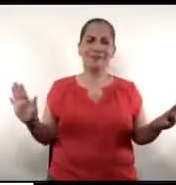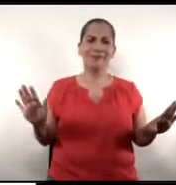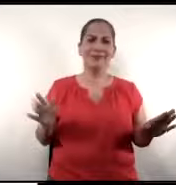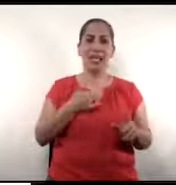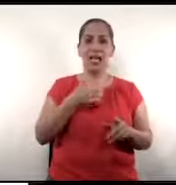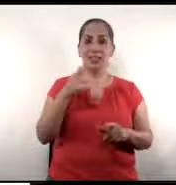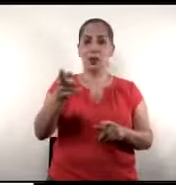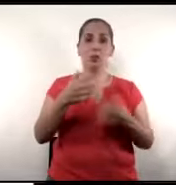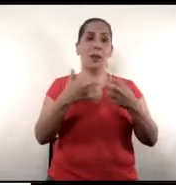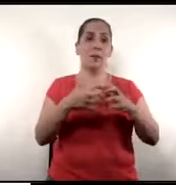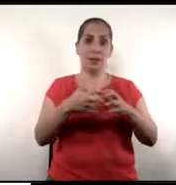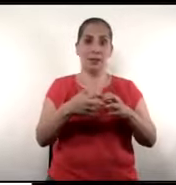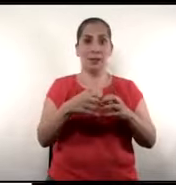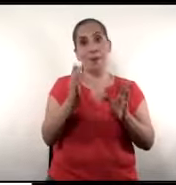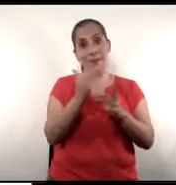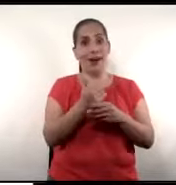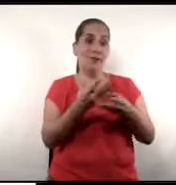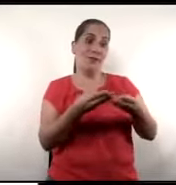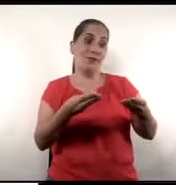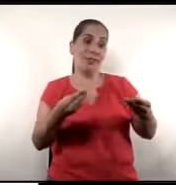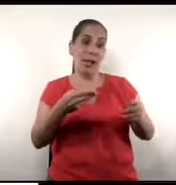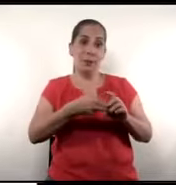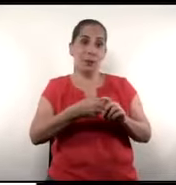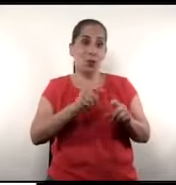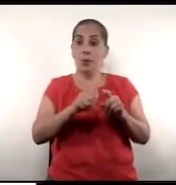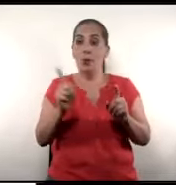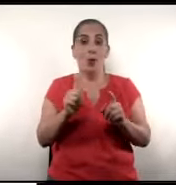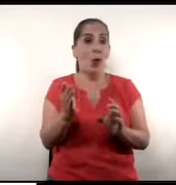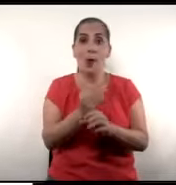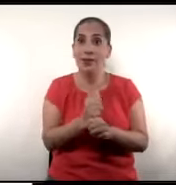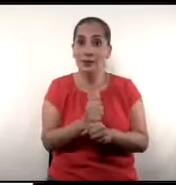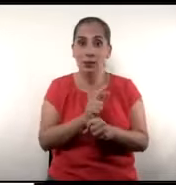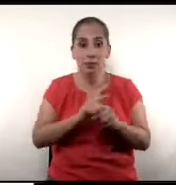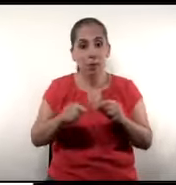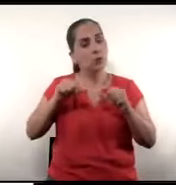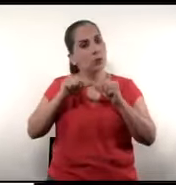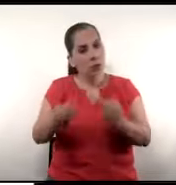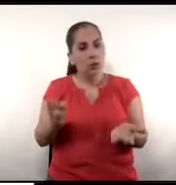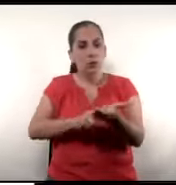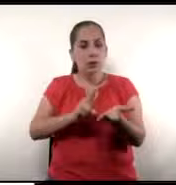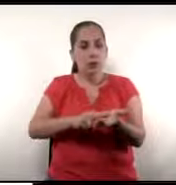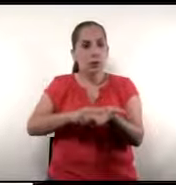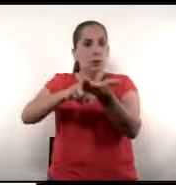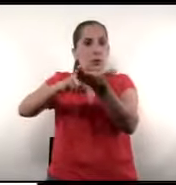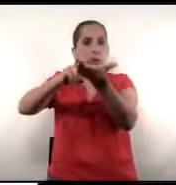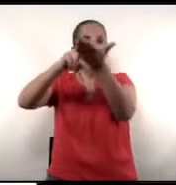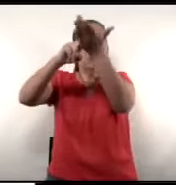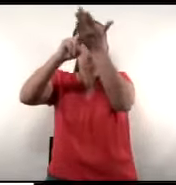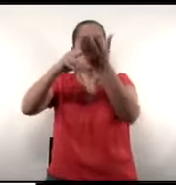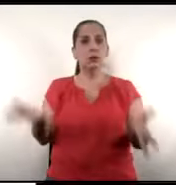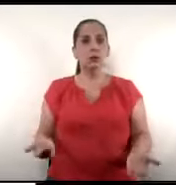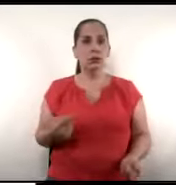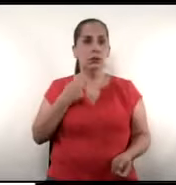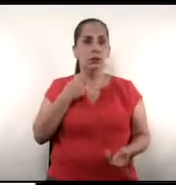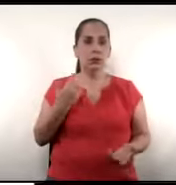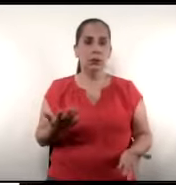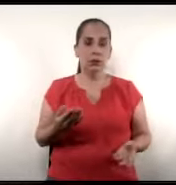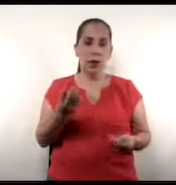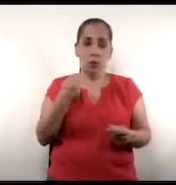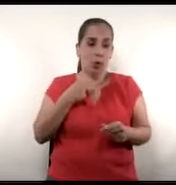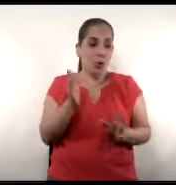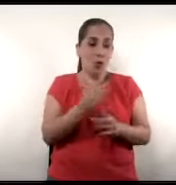para refinar, que no refina, pero que le sigue agregando al costo de los combustibles el costo de la refinación que no hace.